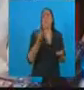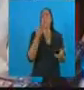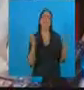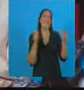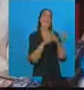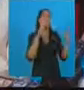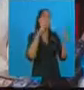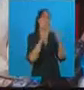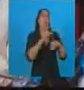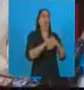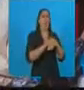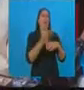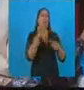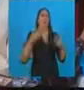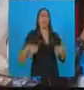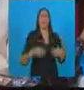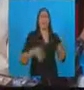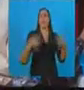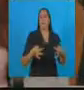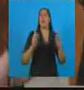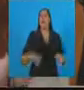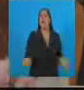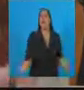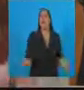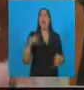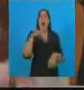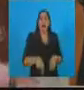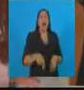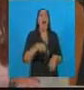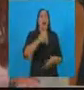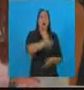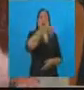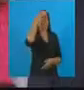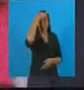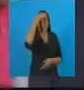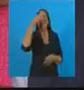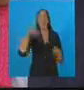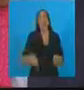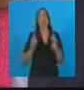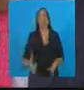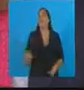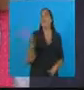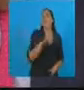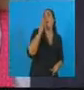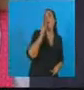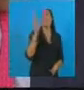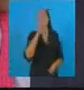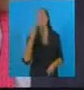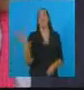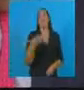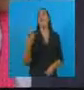una mejor pincha que la otra. Esto le pasa a todo el mundo. Y con el Ahora 12 lo pueden hacer todos y todas. Y la verdad que